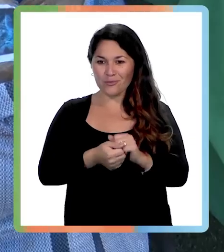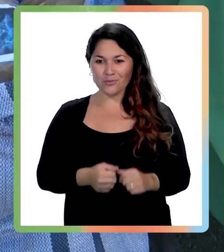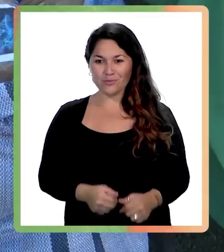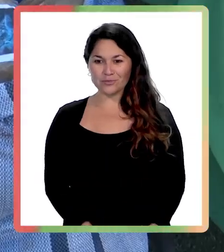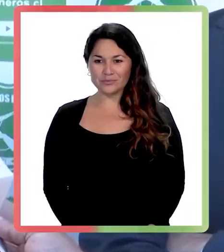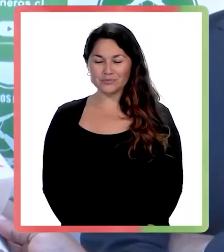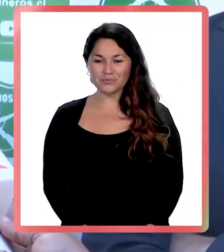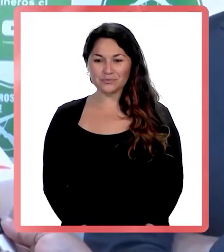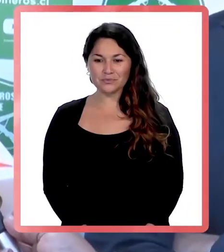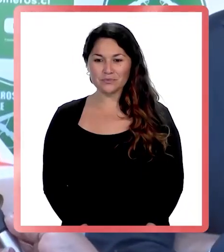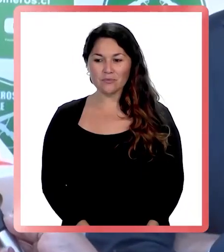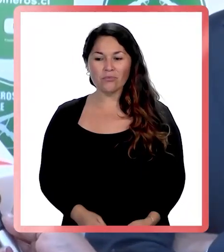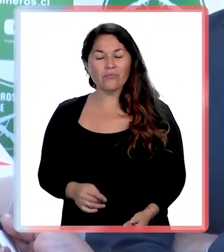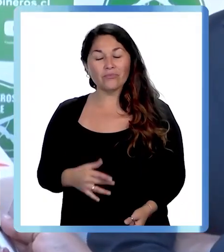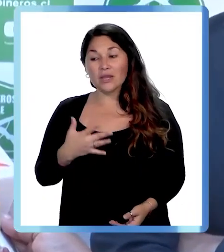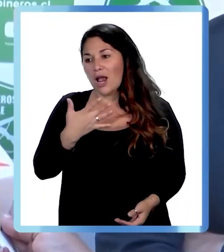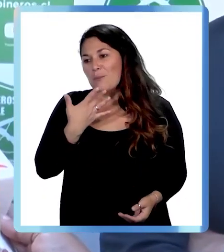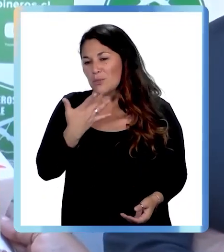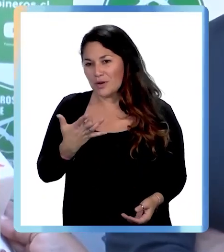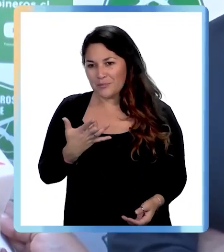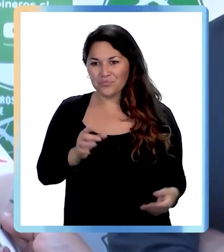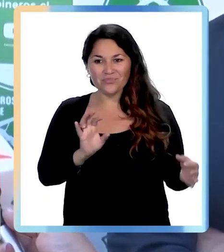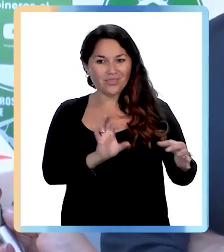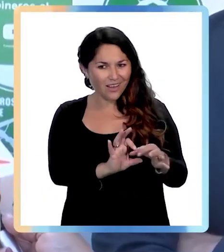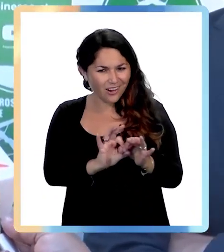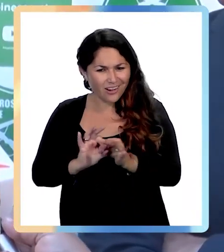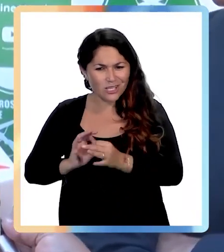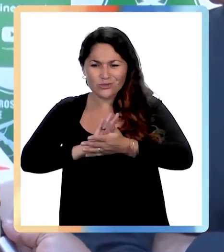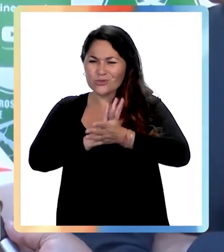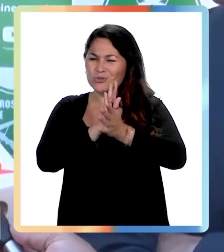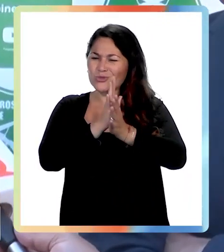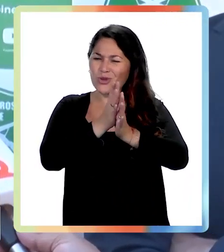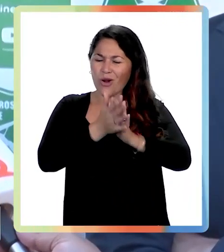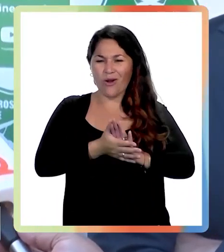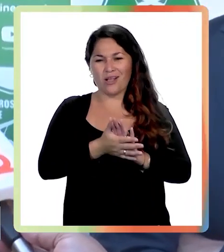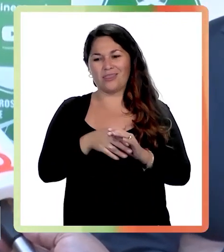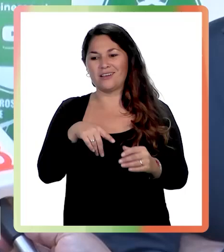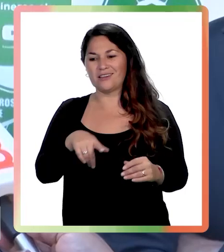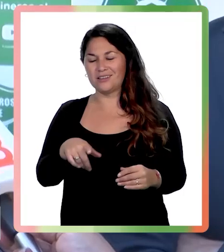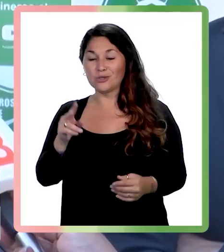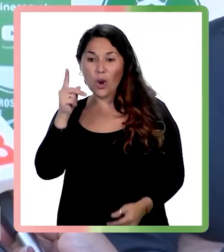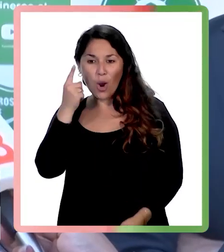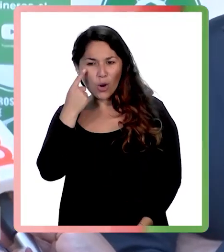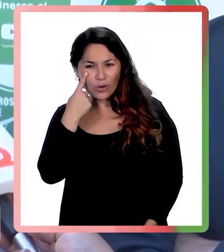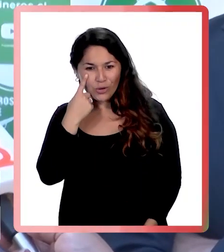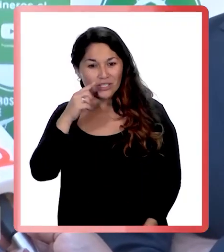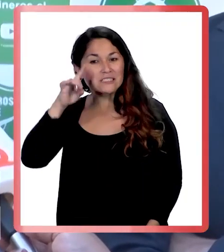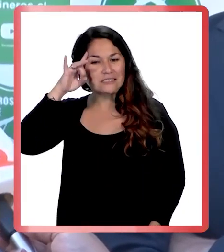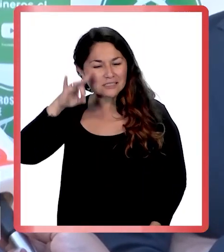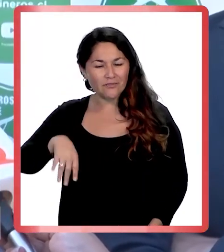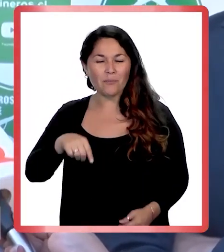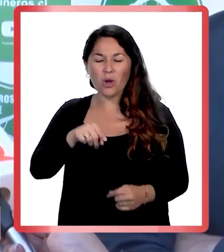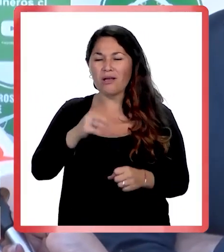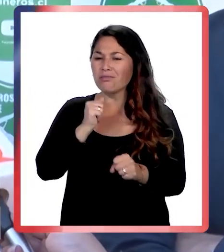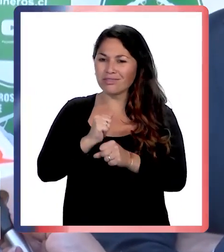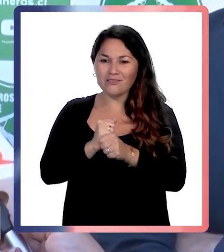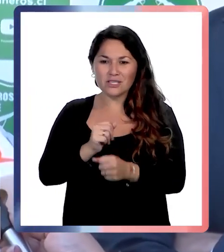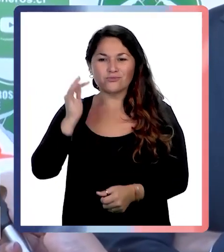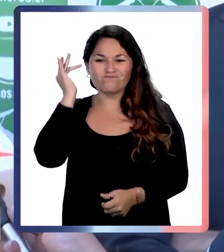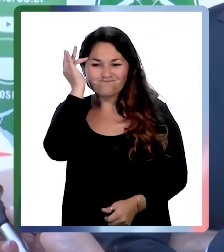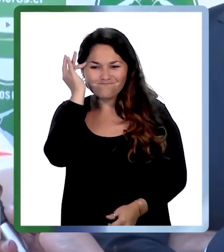organizado. Yo creo que es por todos conocido lo vulnerable que es nuestra frontera. Nosotros, mediante un trabajo de